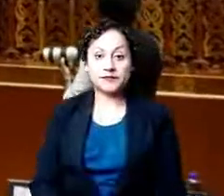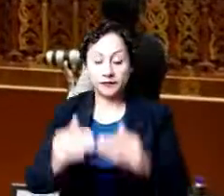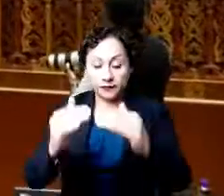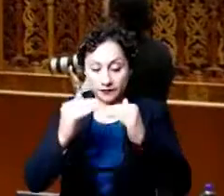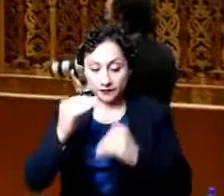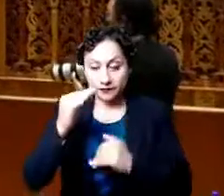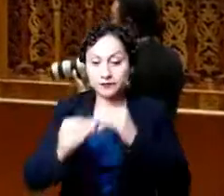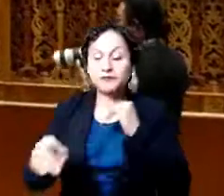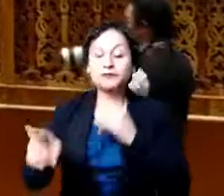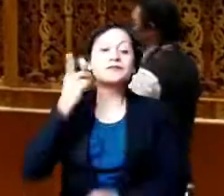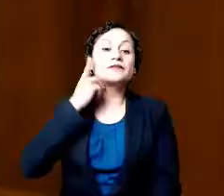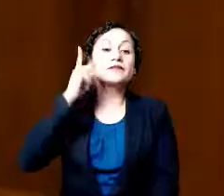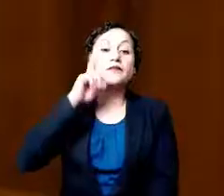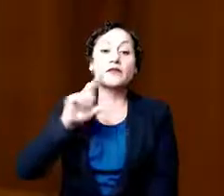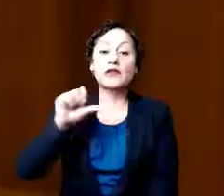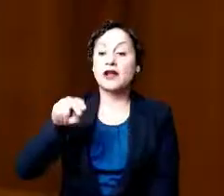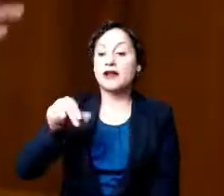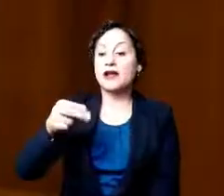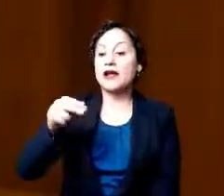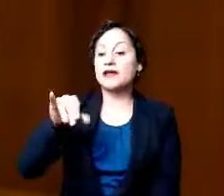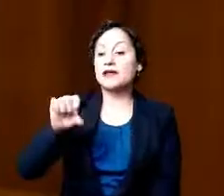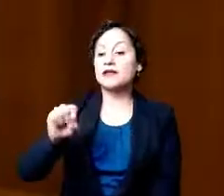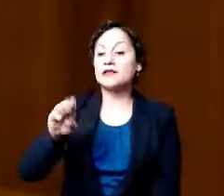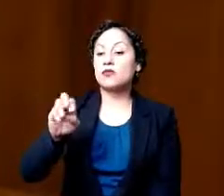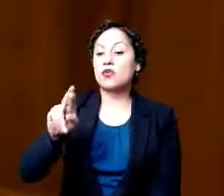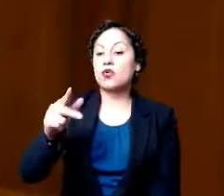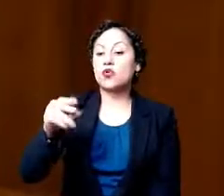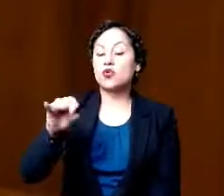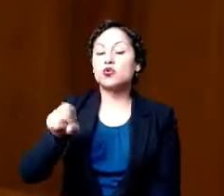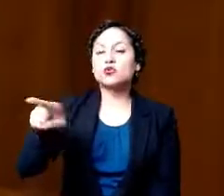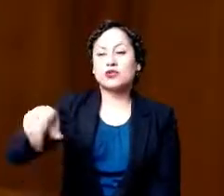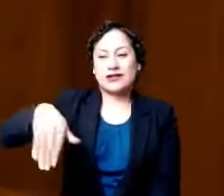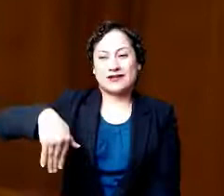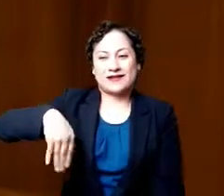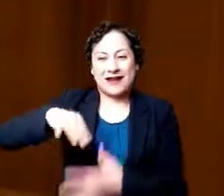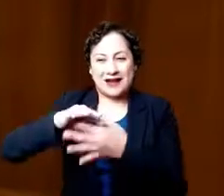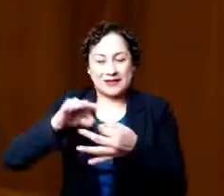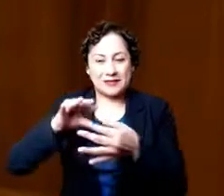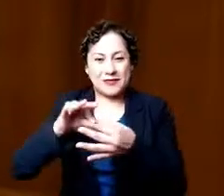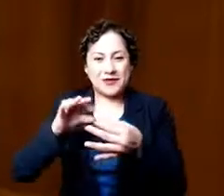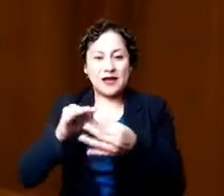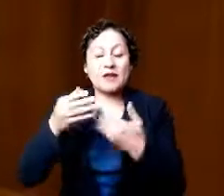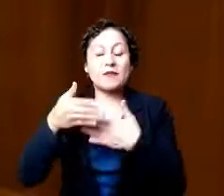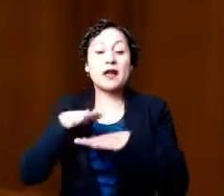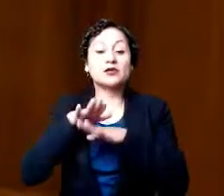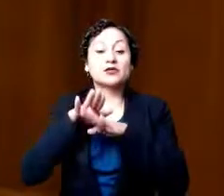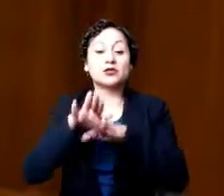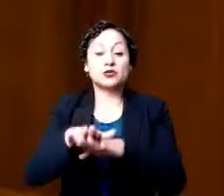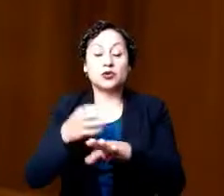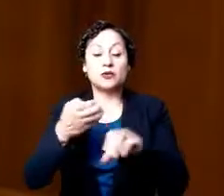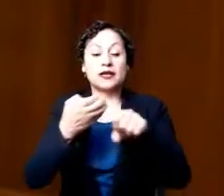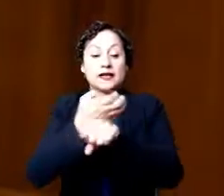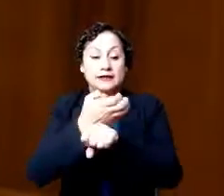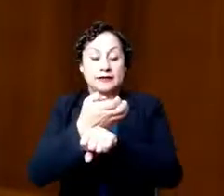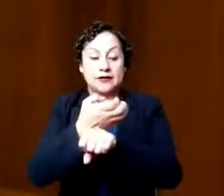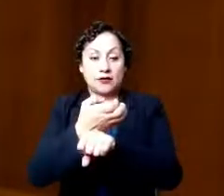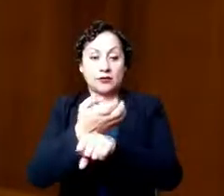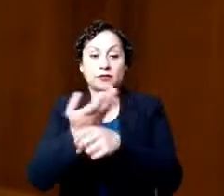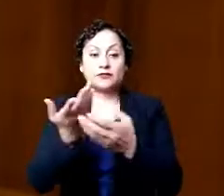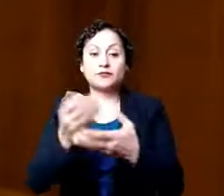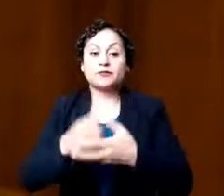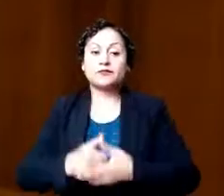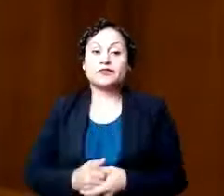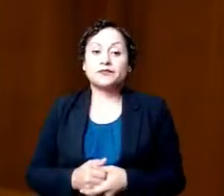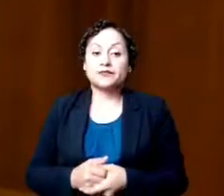Anaís Burgos mencionaba algunas cuestiones respecto del Estado y